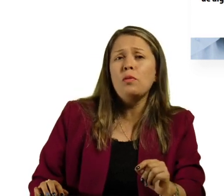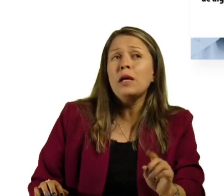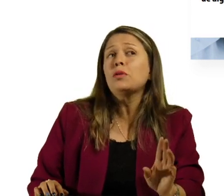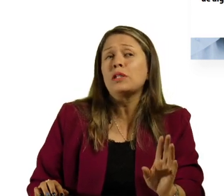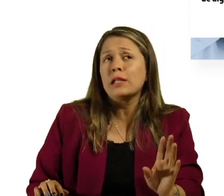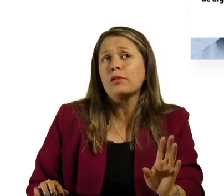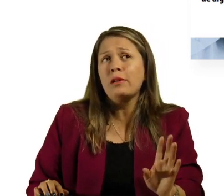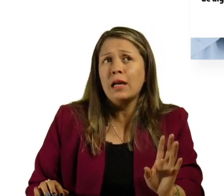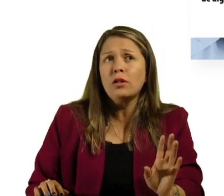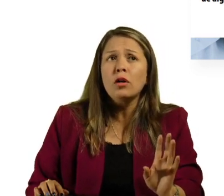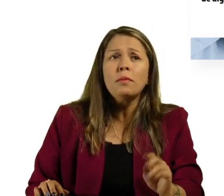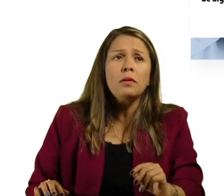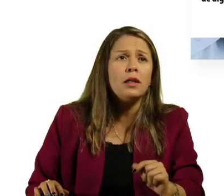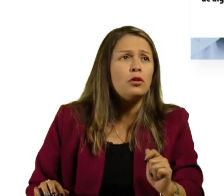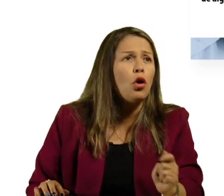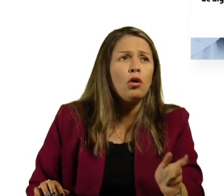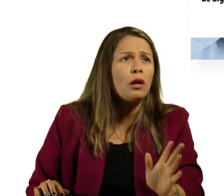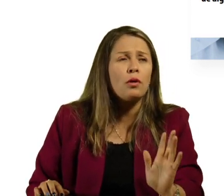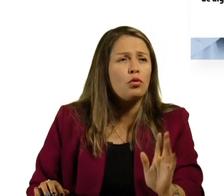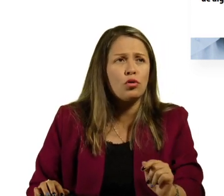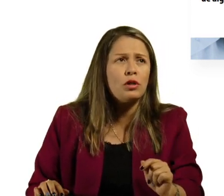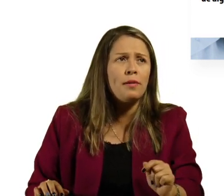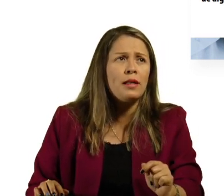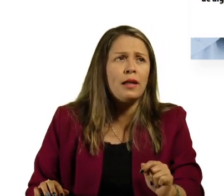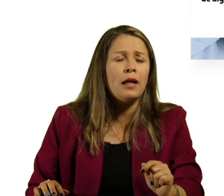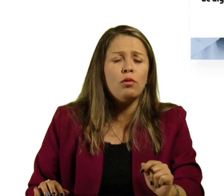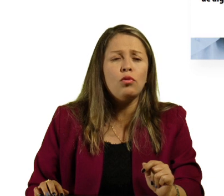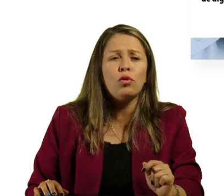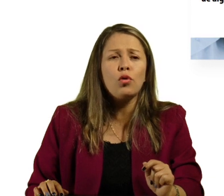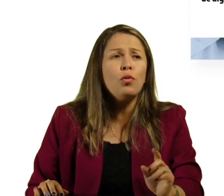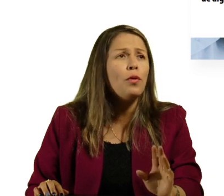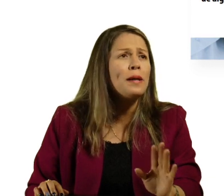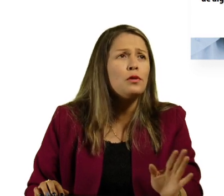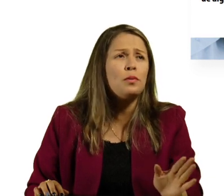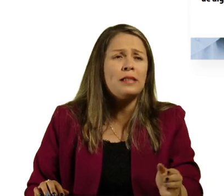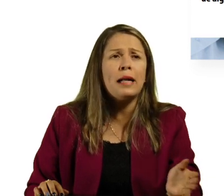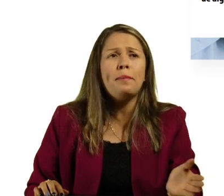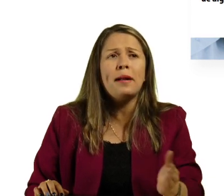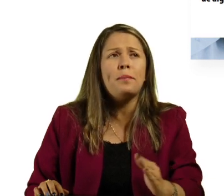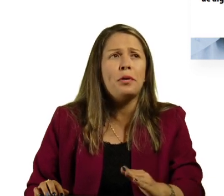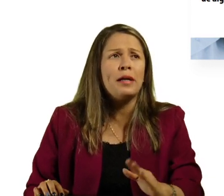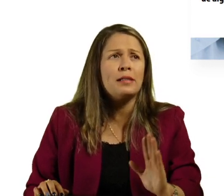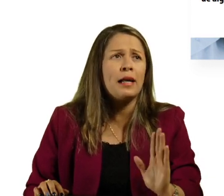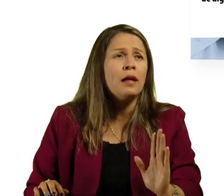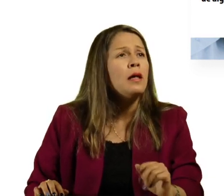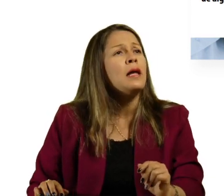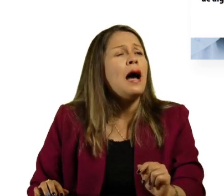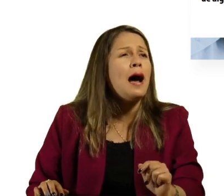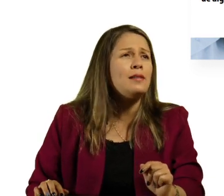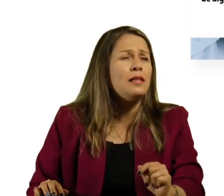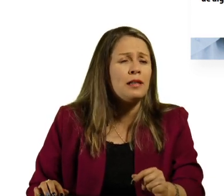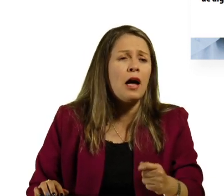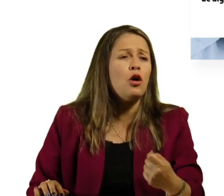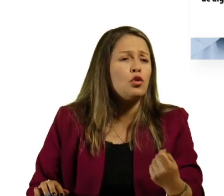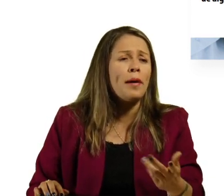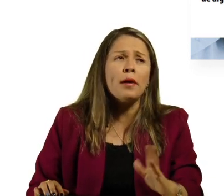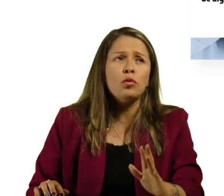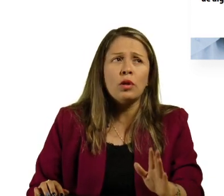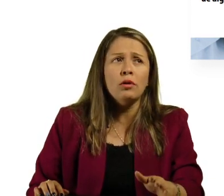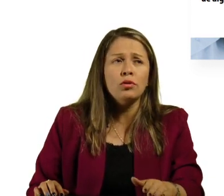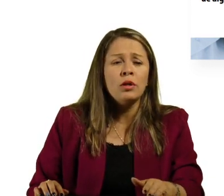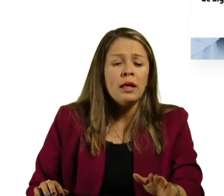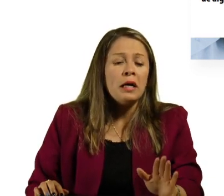sector público sí es obligatorio, porque todos los recursos deben tener un rubro presupuestal para poder ser asignados